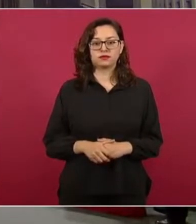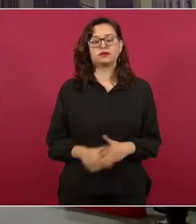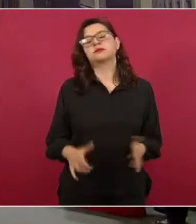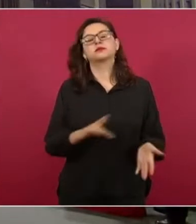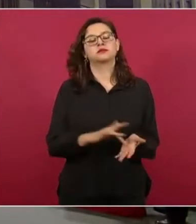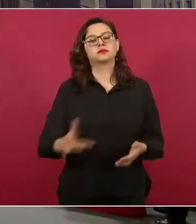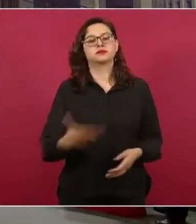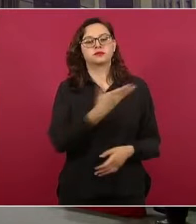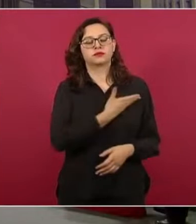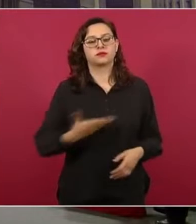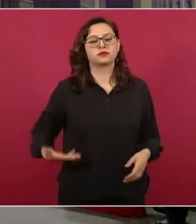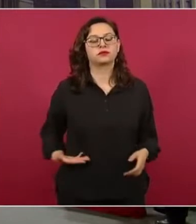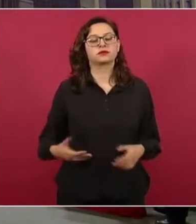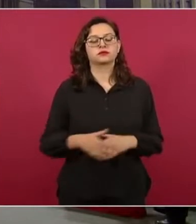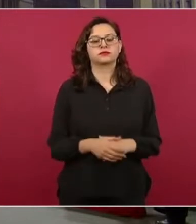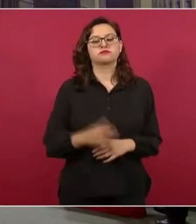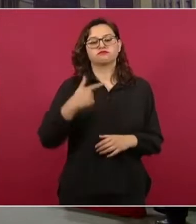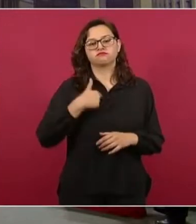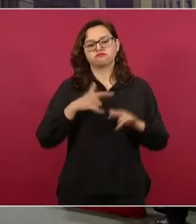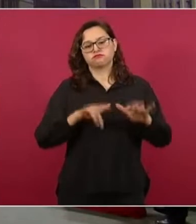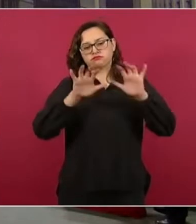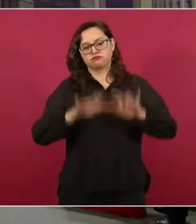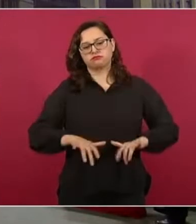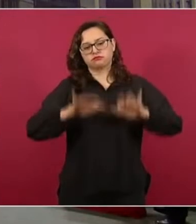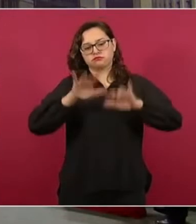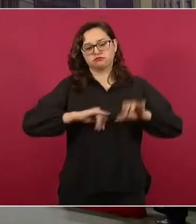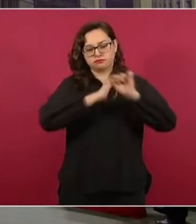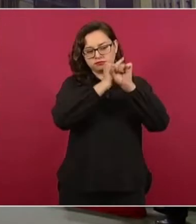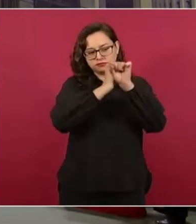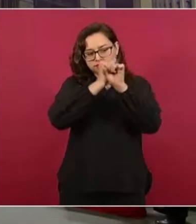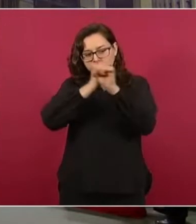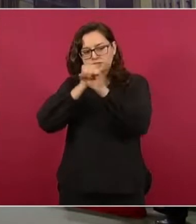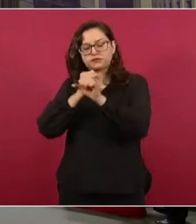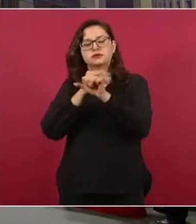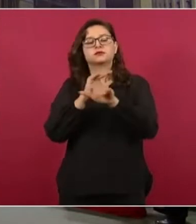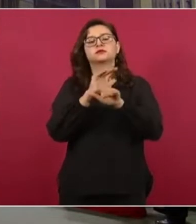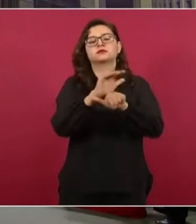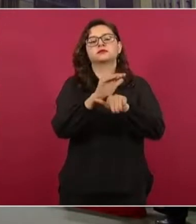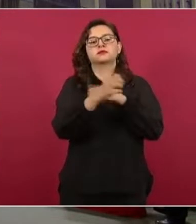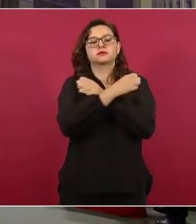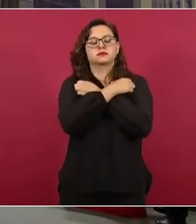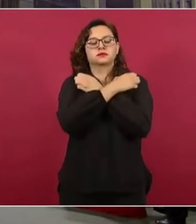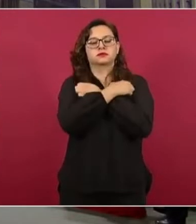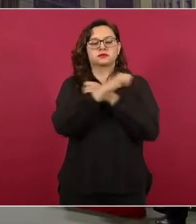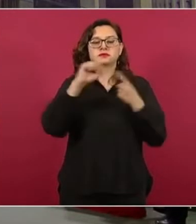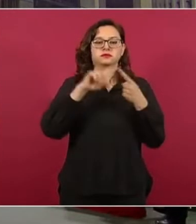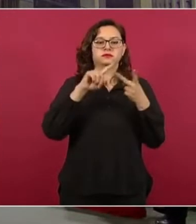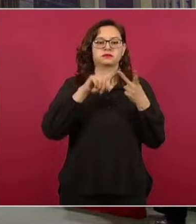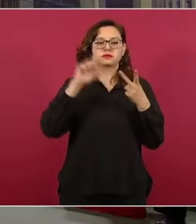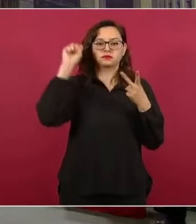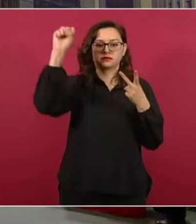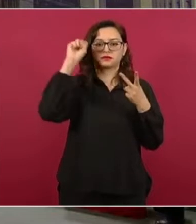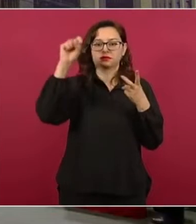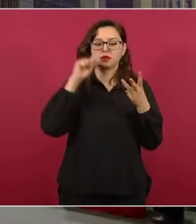Gracias, presidente. Soy Wenceslao Vargas Márquez, soy articulista e investigador sobre temas de educación, sindicalismo y